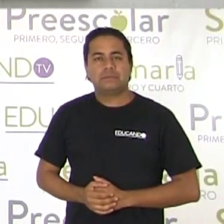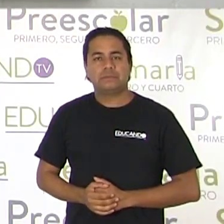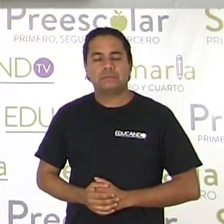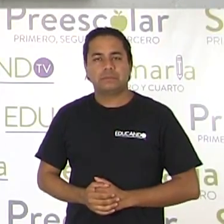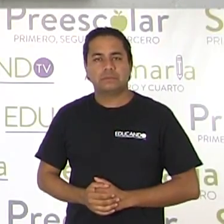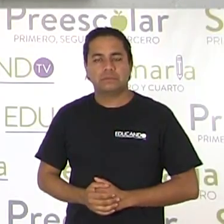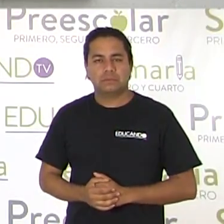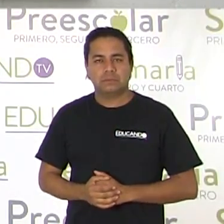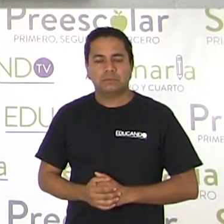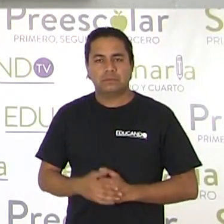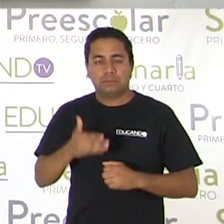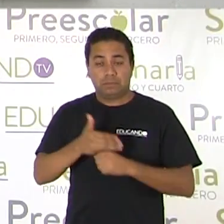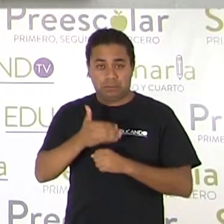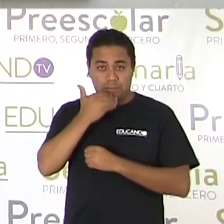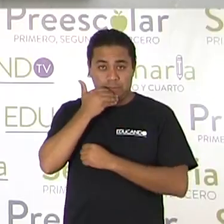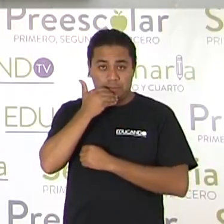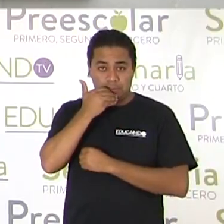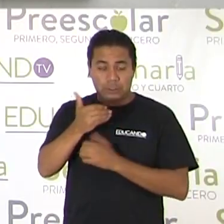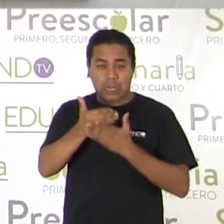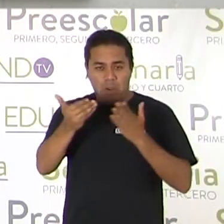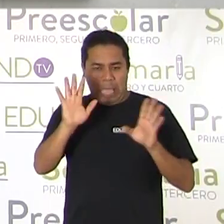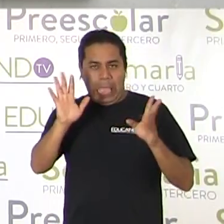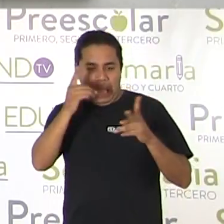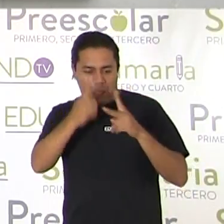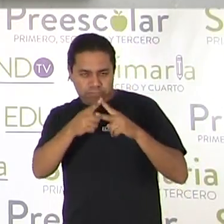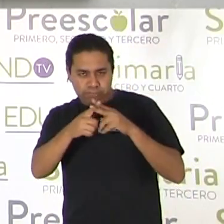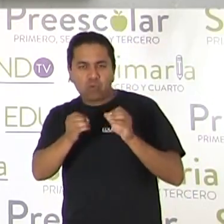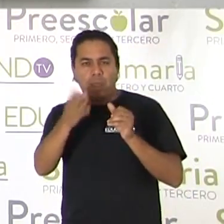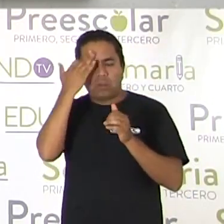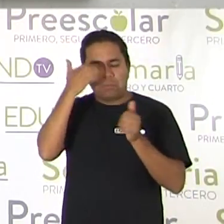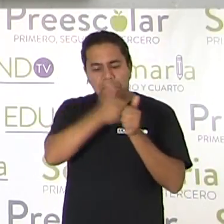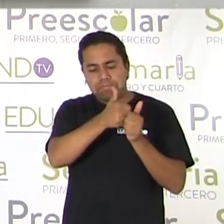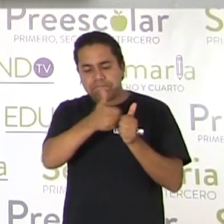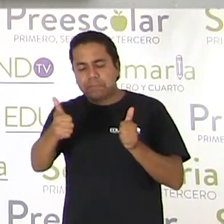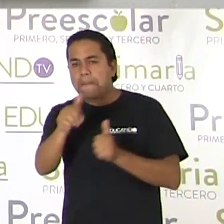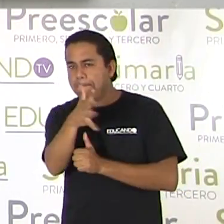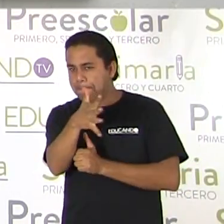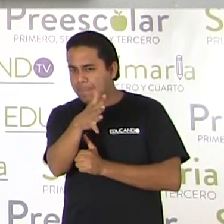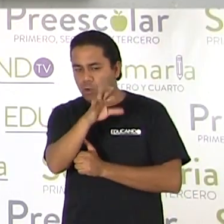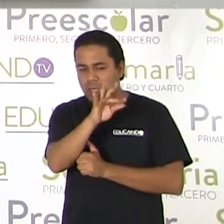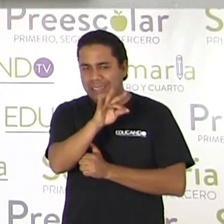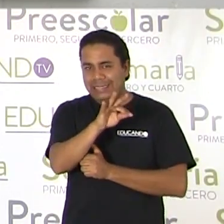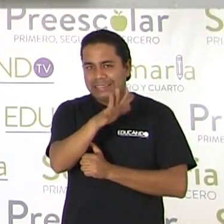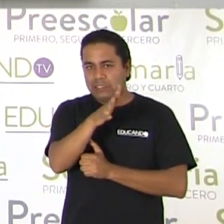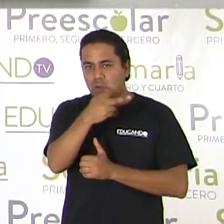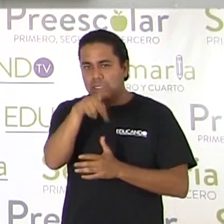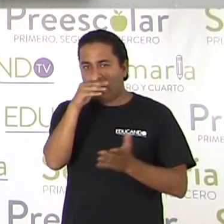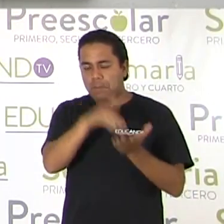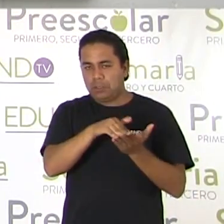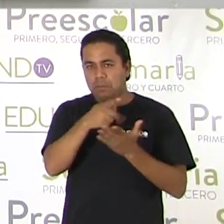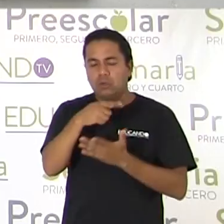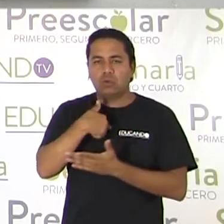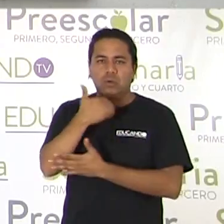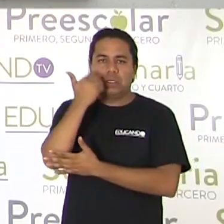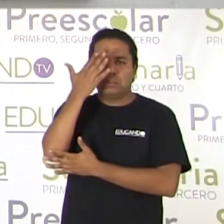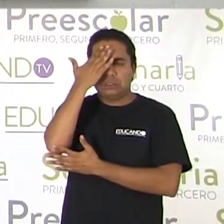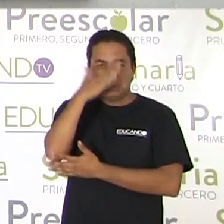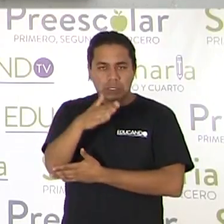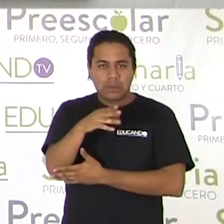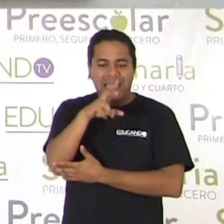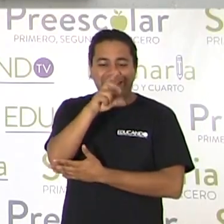Muy bien. Ahora ya estimamos el tiempo aproximado que recorre 45 kilómetros, pero lo que queremos saber es